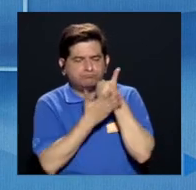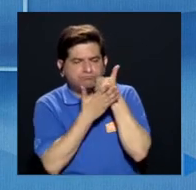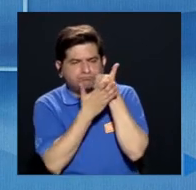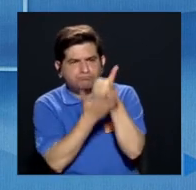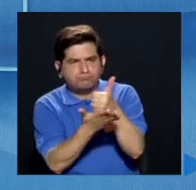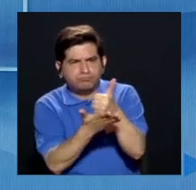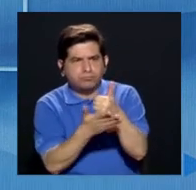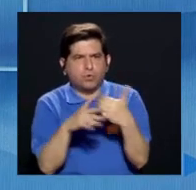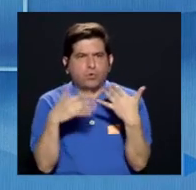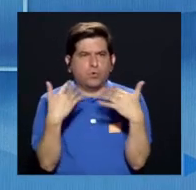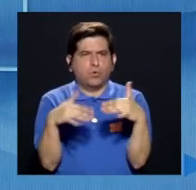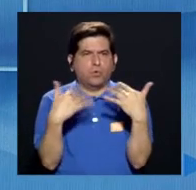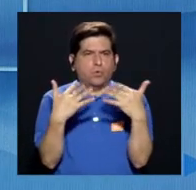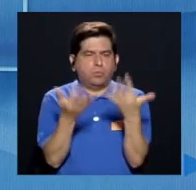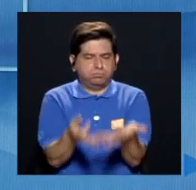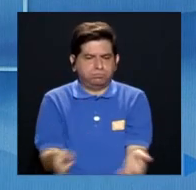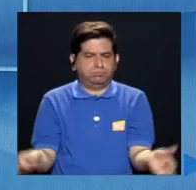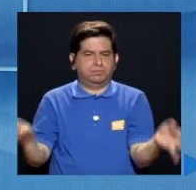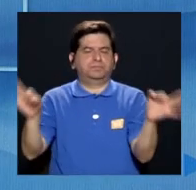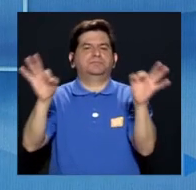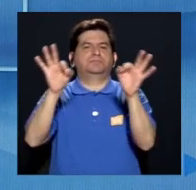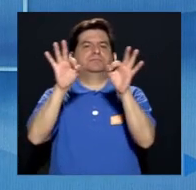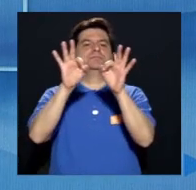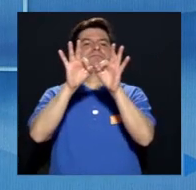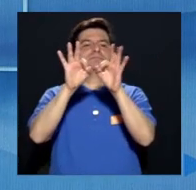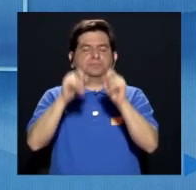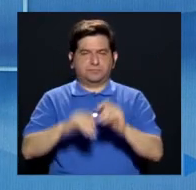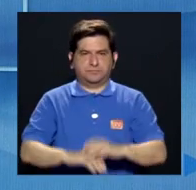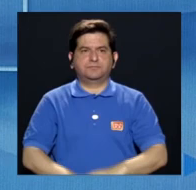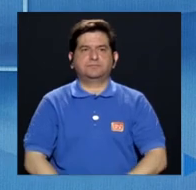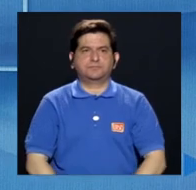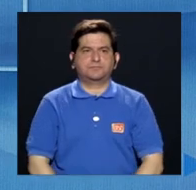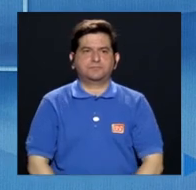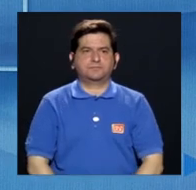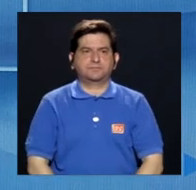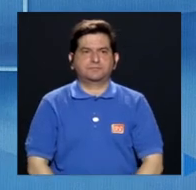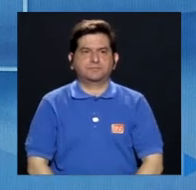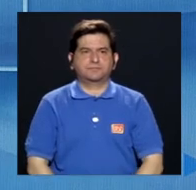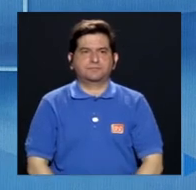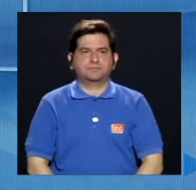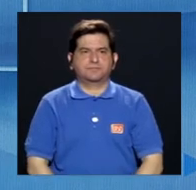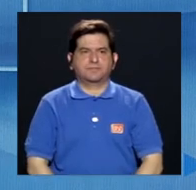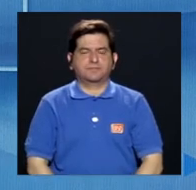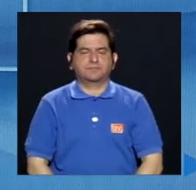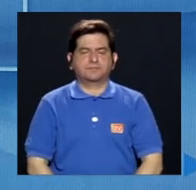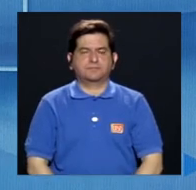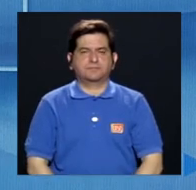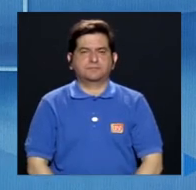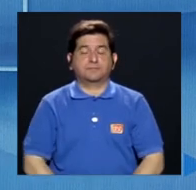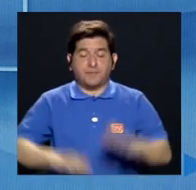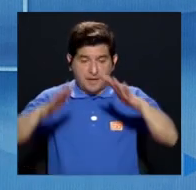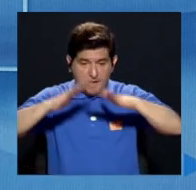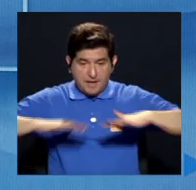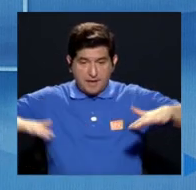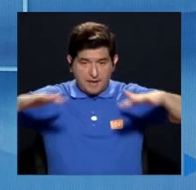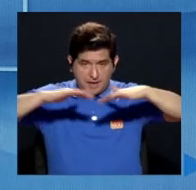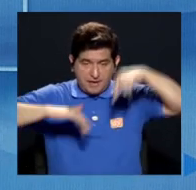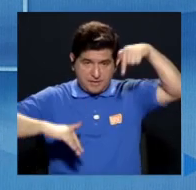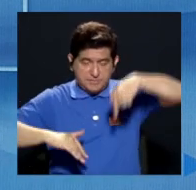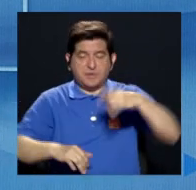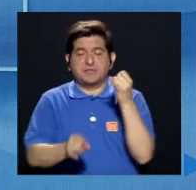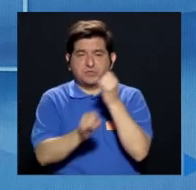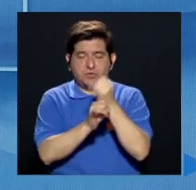contribuido sensible y sustancialmente a que el espacio académico de